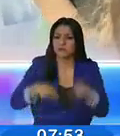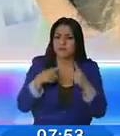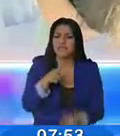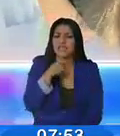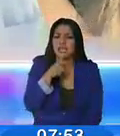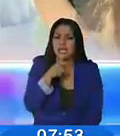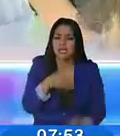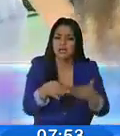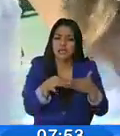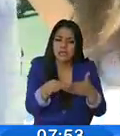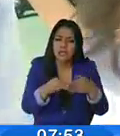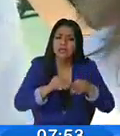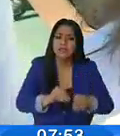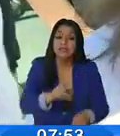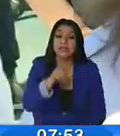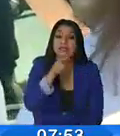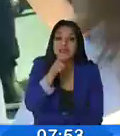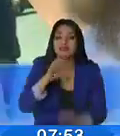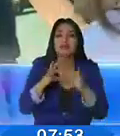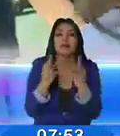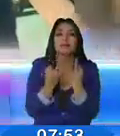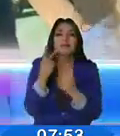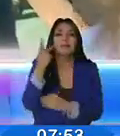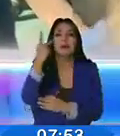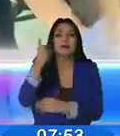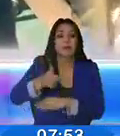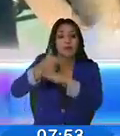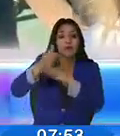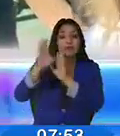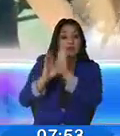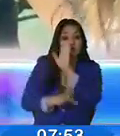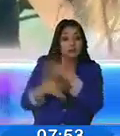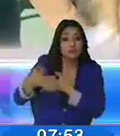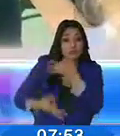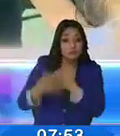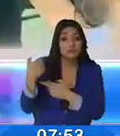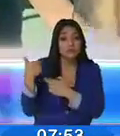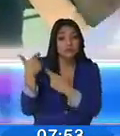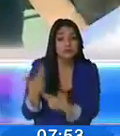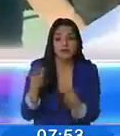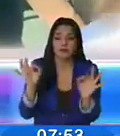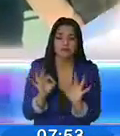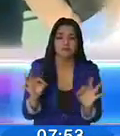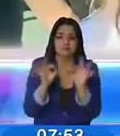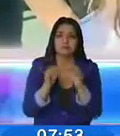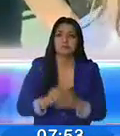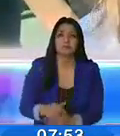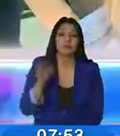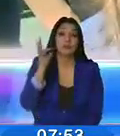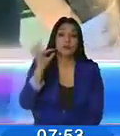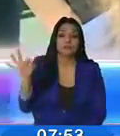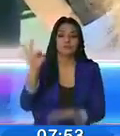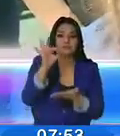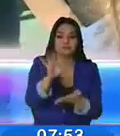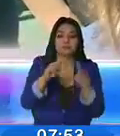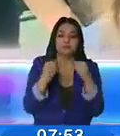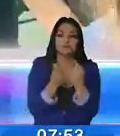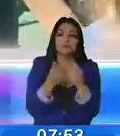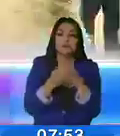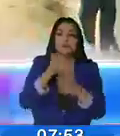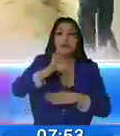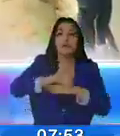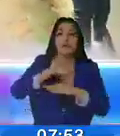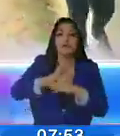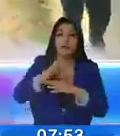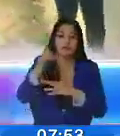para orientarles en el futuro somos las familias, no es la Corte Constitucional. Patricia Vaquero, representante del grupo Ecuador Busca